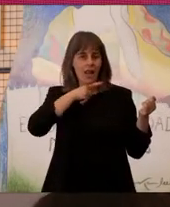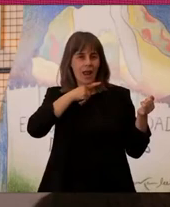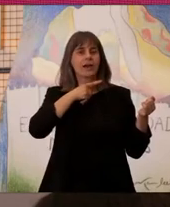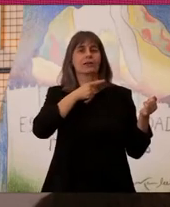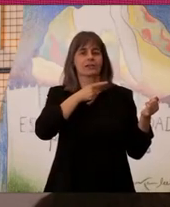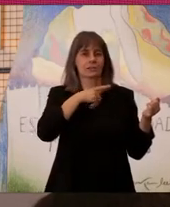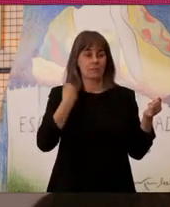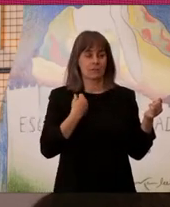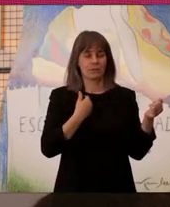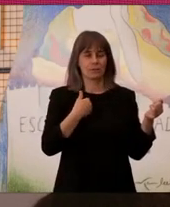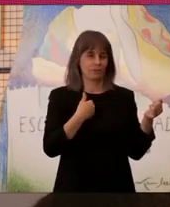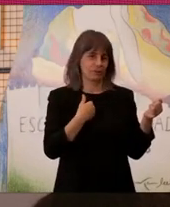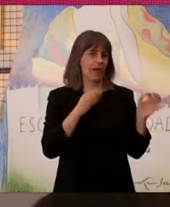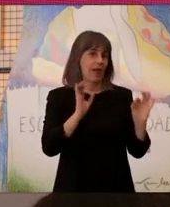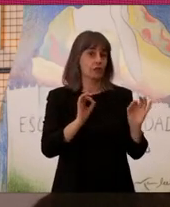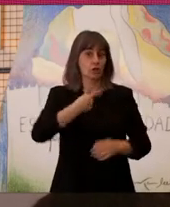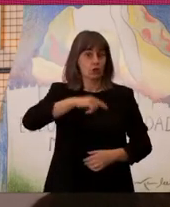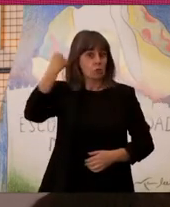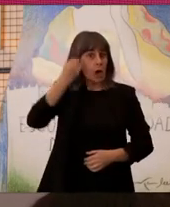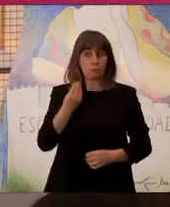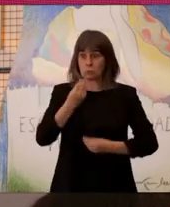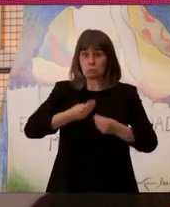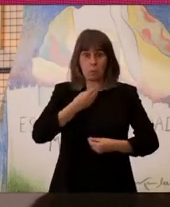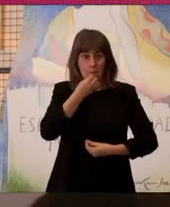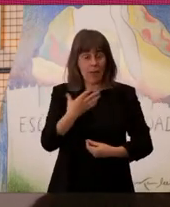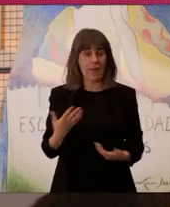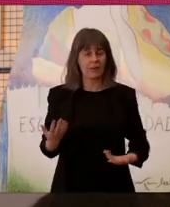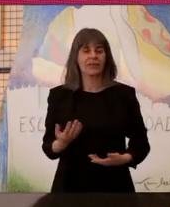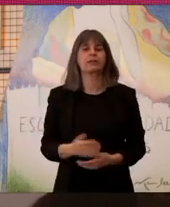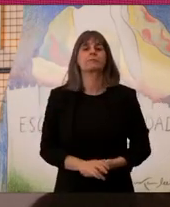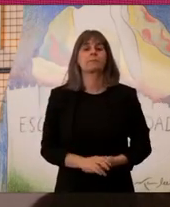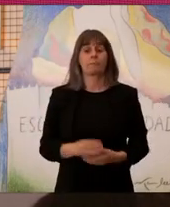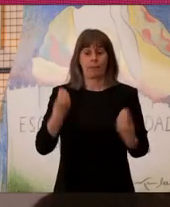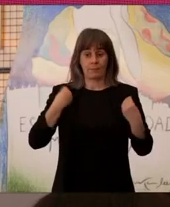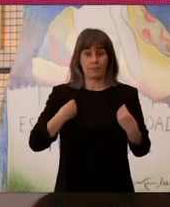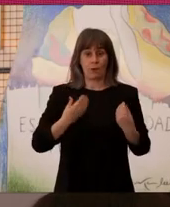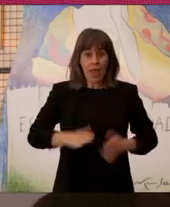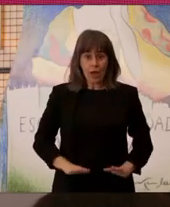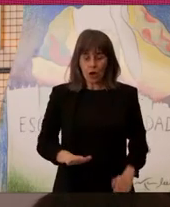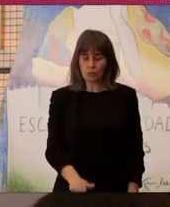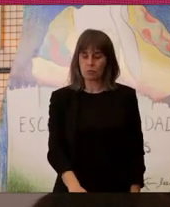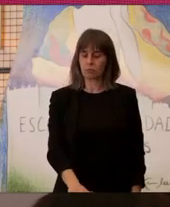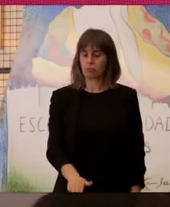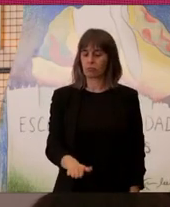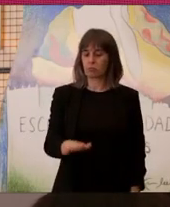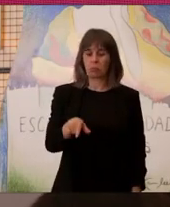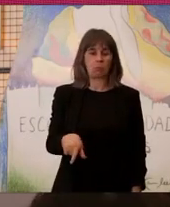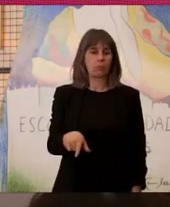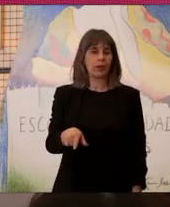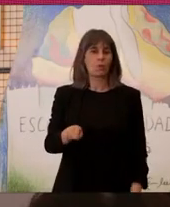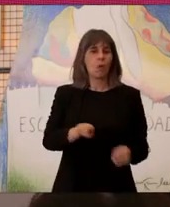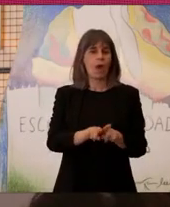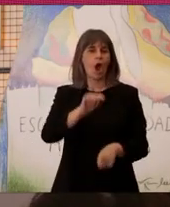esos cuatro creímos que lo estábamos haciendo muy bien los primeros años de su vida Mi hijo no tenía conciencia de género